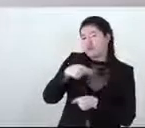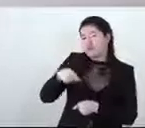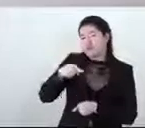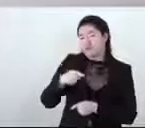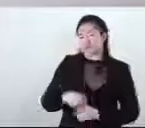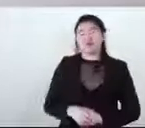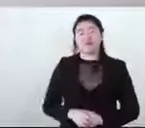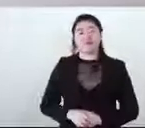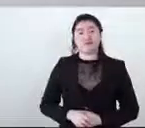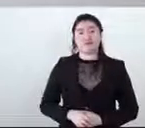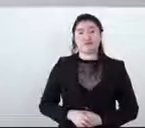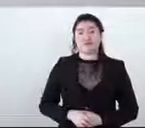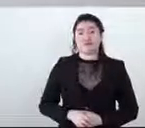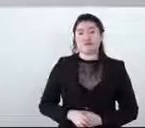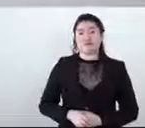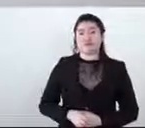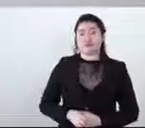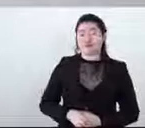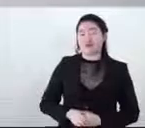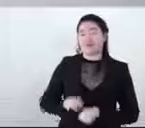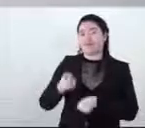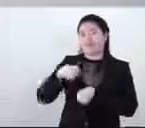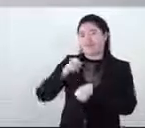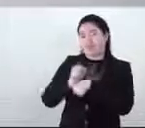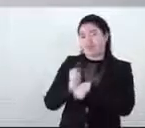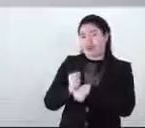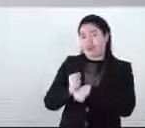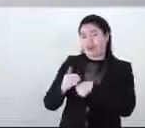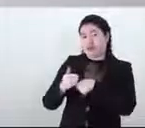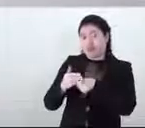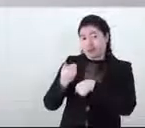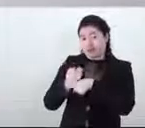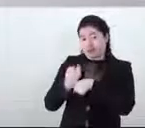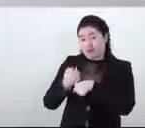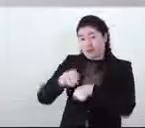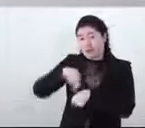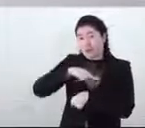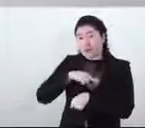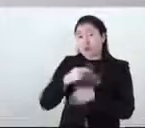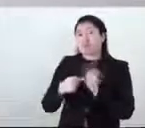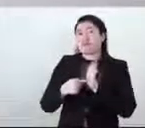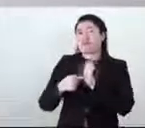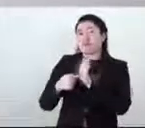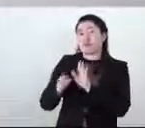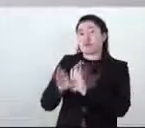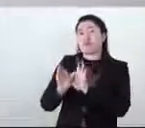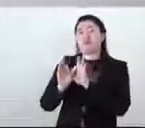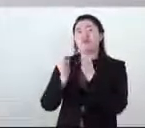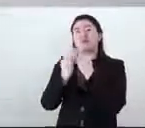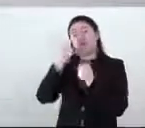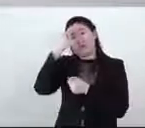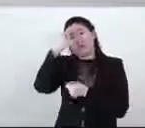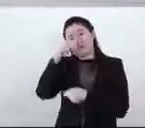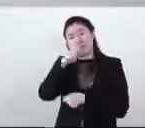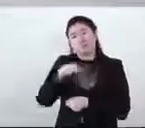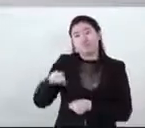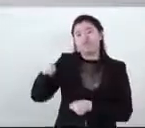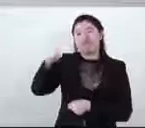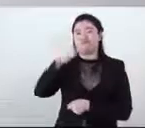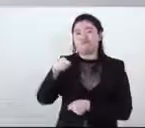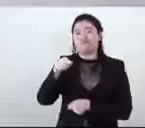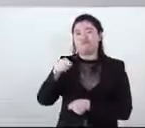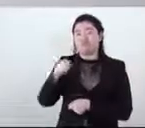técnico. Esta misma semana estaremos dando a conocer las medidas complementarias para fortalecer